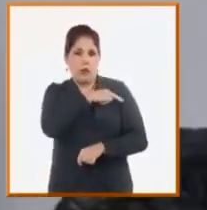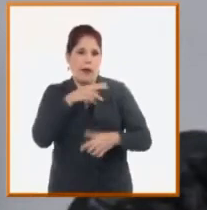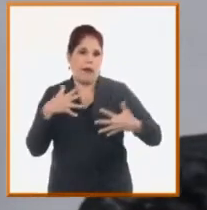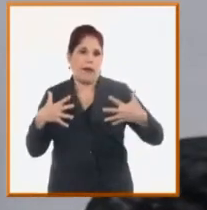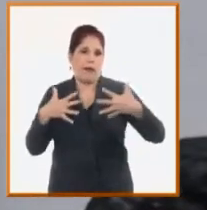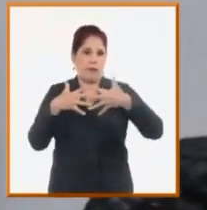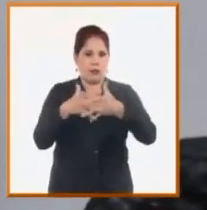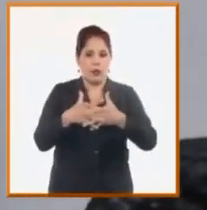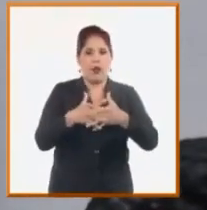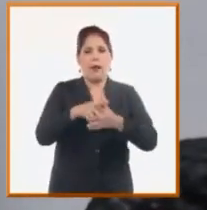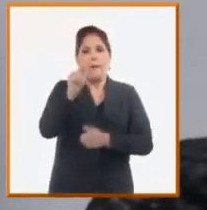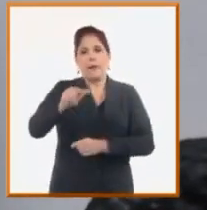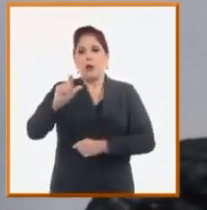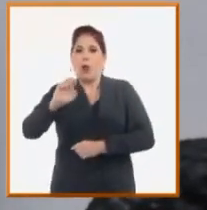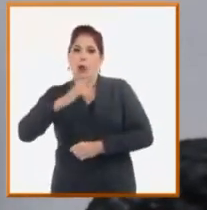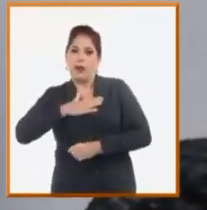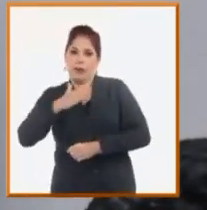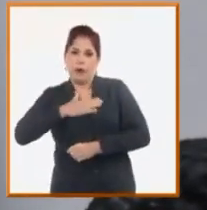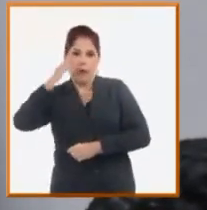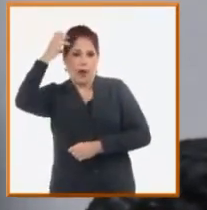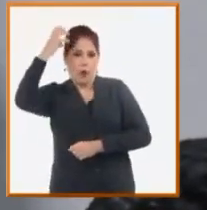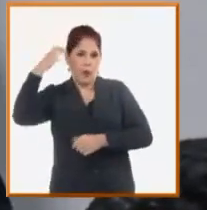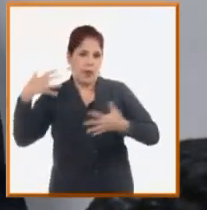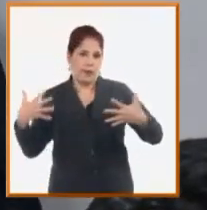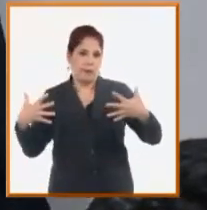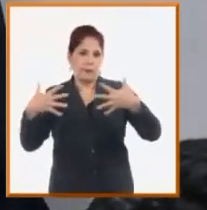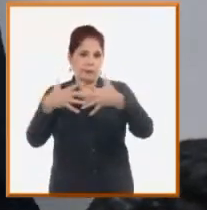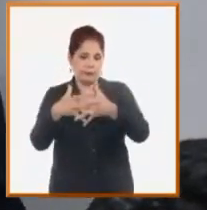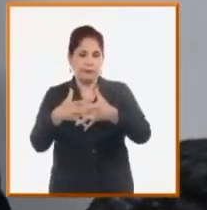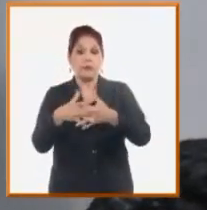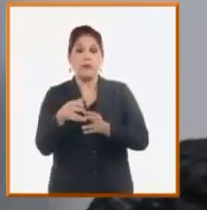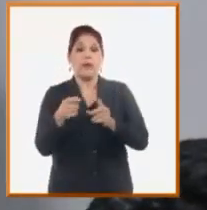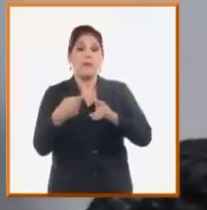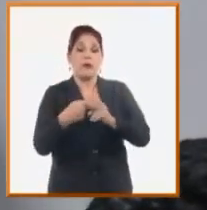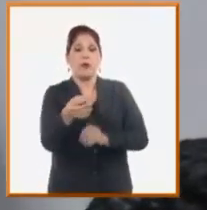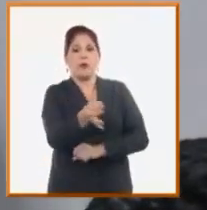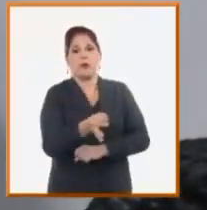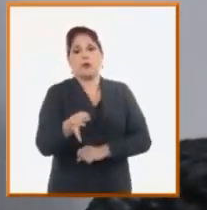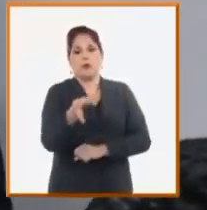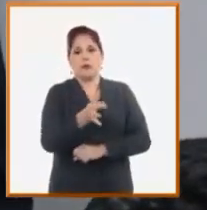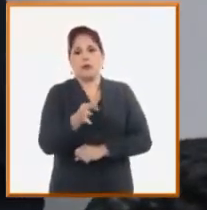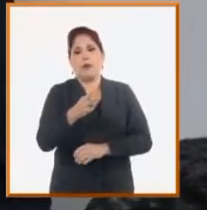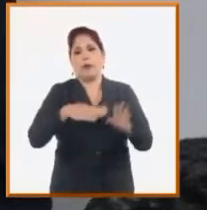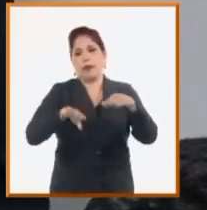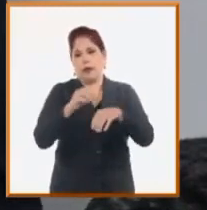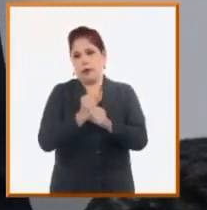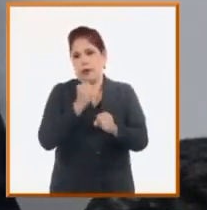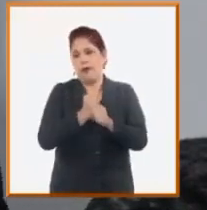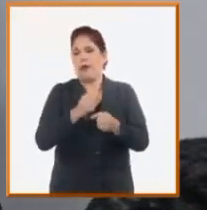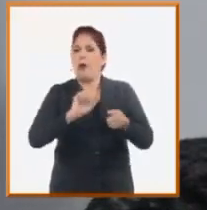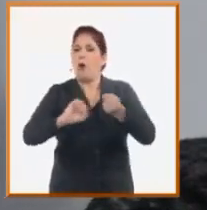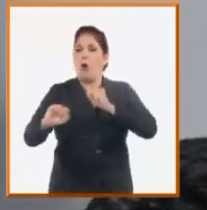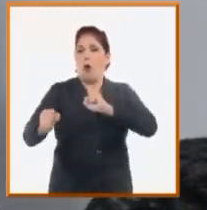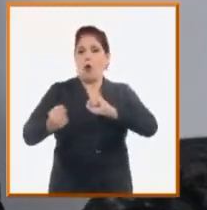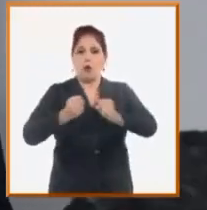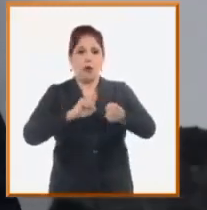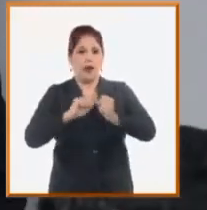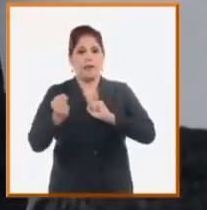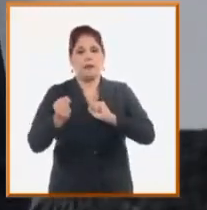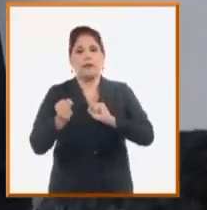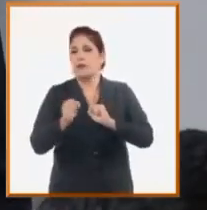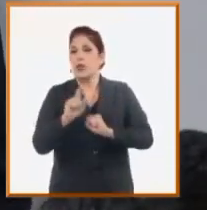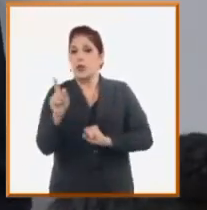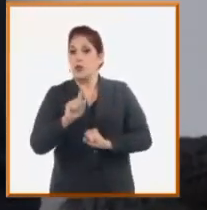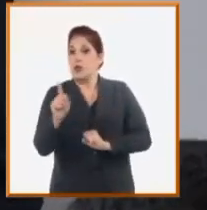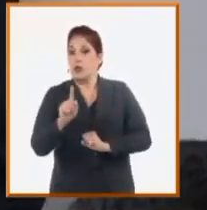con estas direcciones. Este instituto debe conducir la organización del control de los actores, pero no suplantar